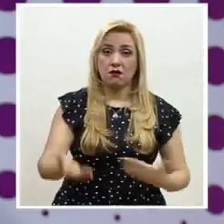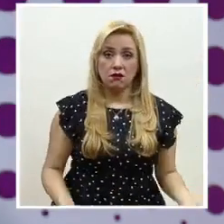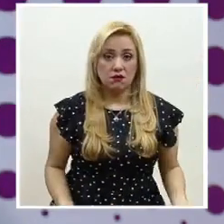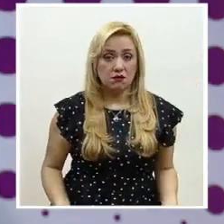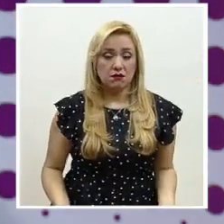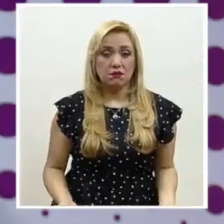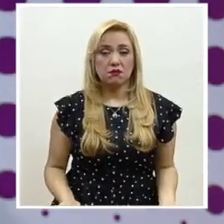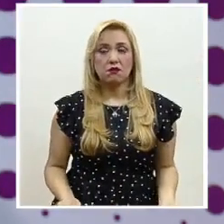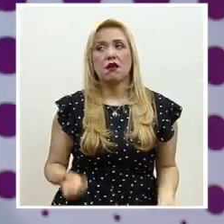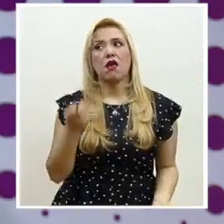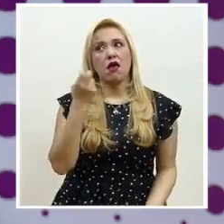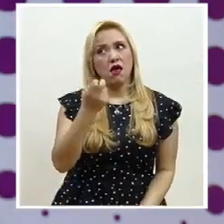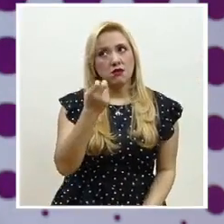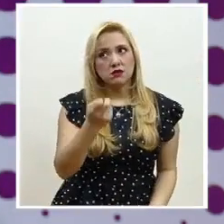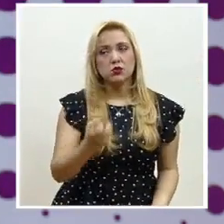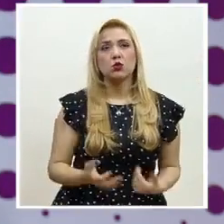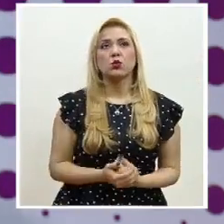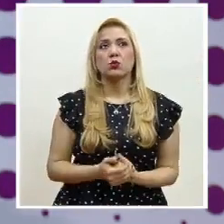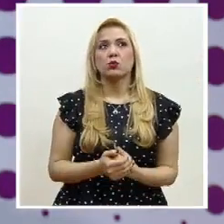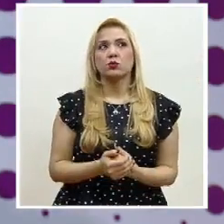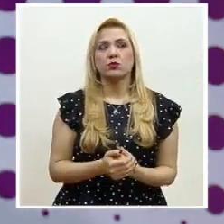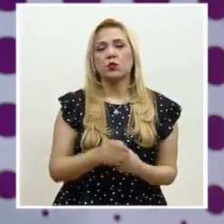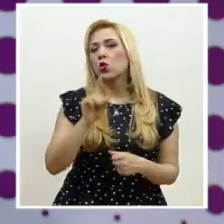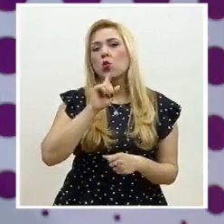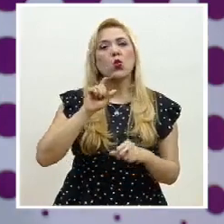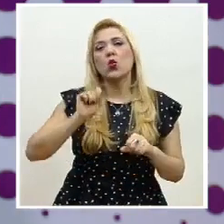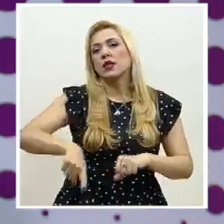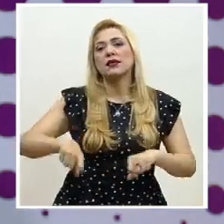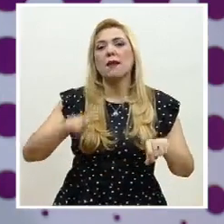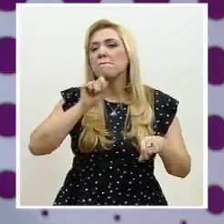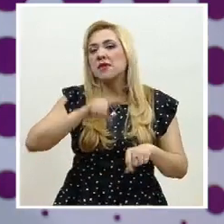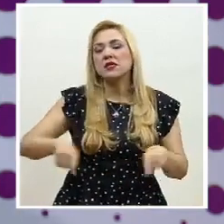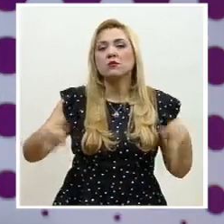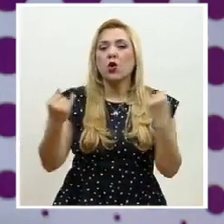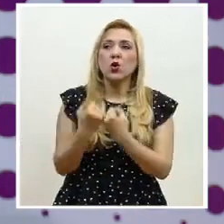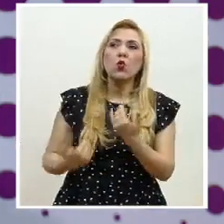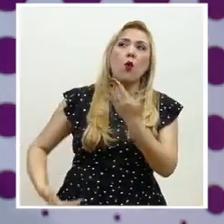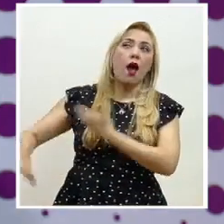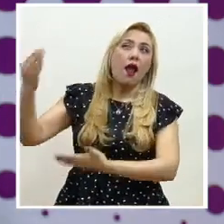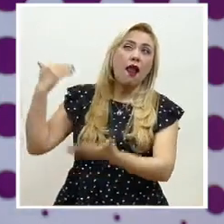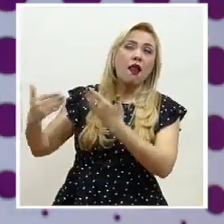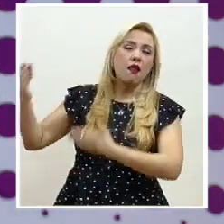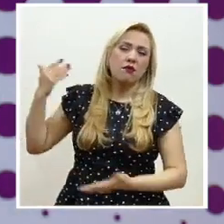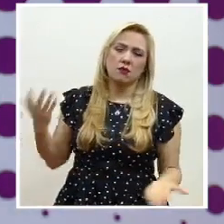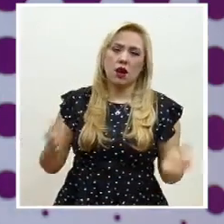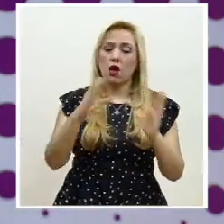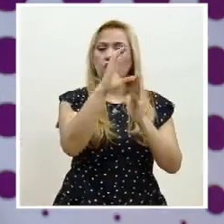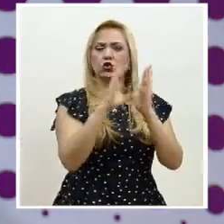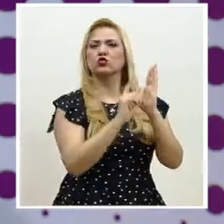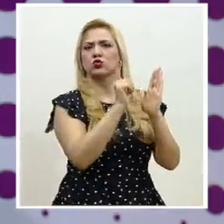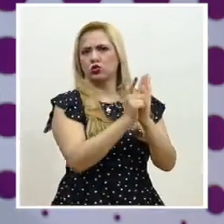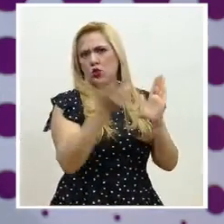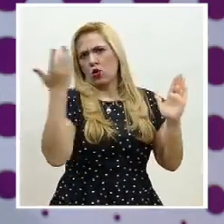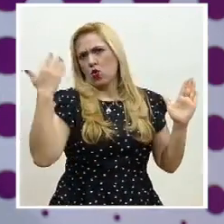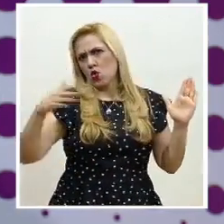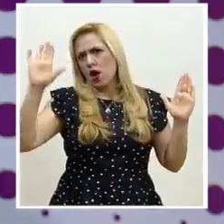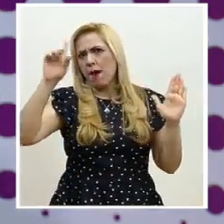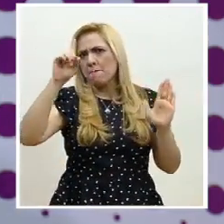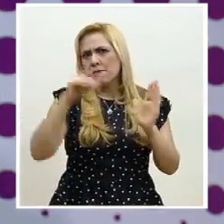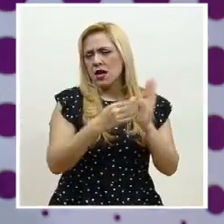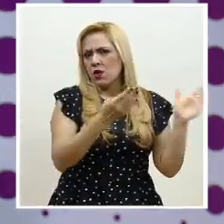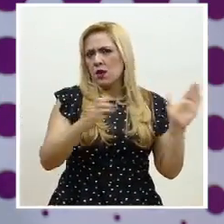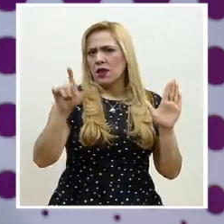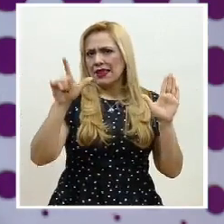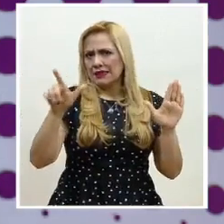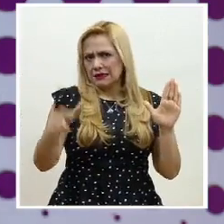También retomando, pues no es el mismo. La Constitución, aunque es vieja, es de 1917, tal no es